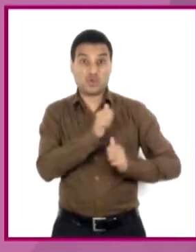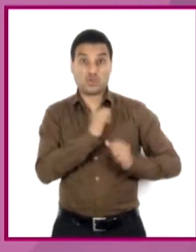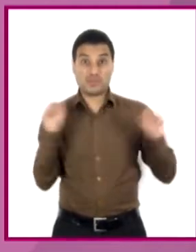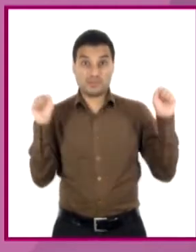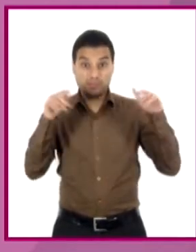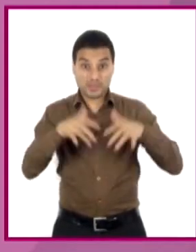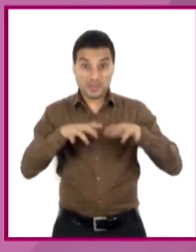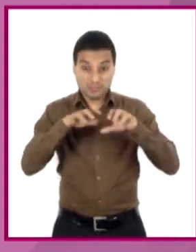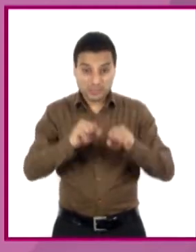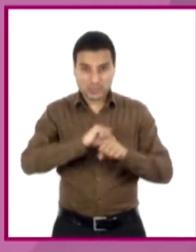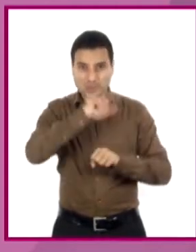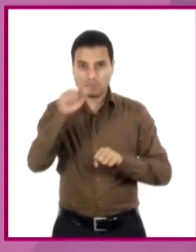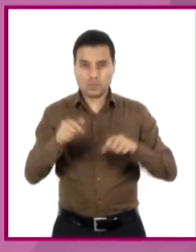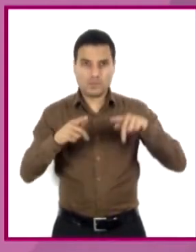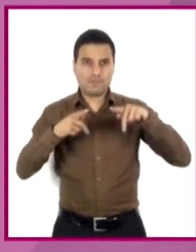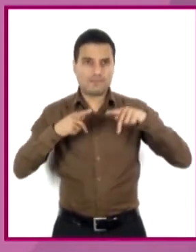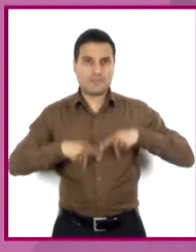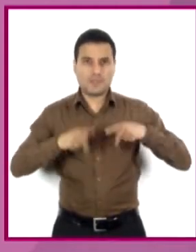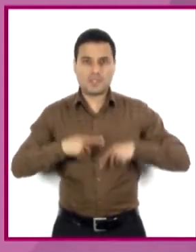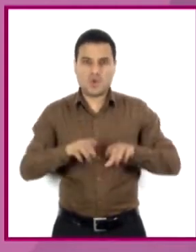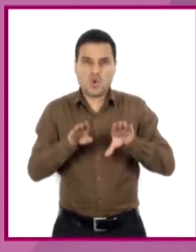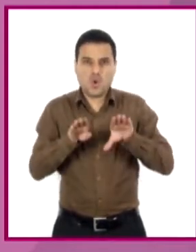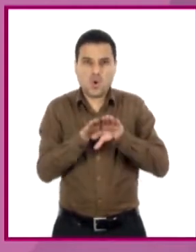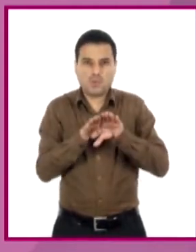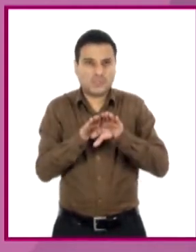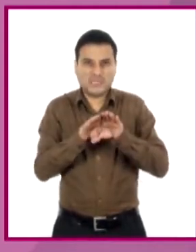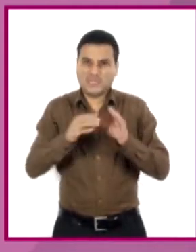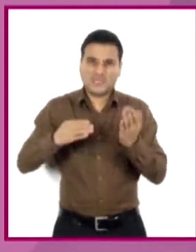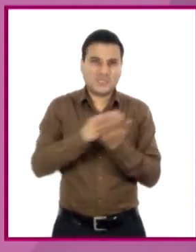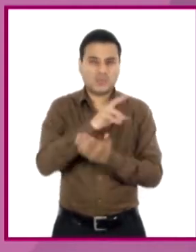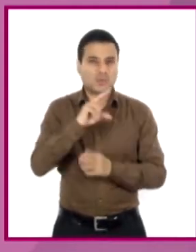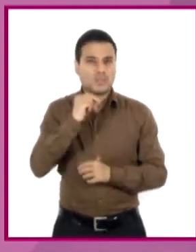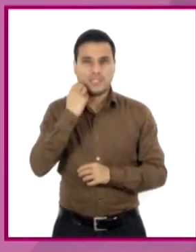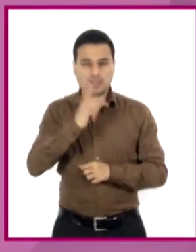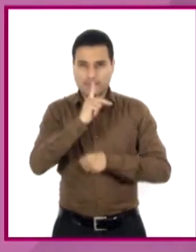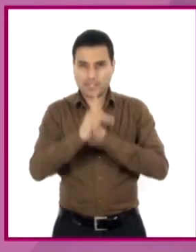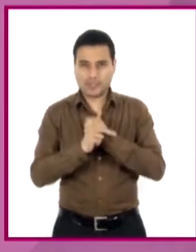tradujo en un despertar del nacionalismo en contra del invasor.